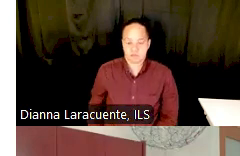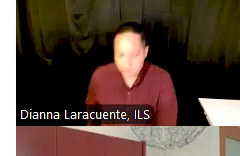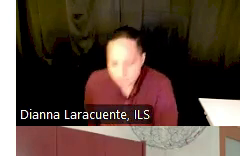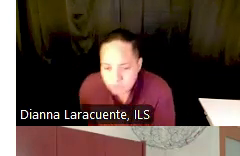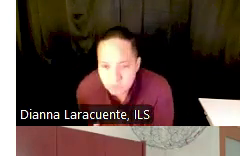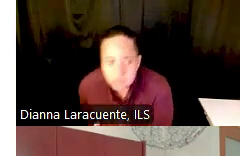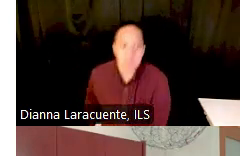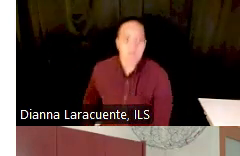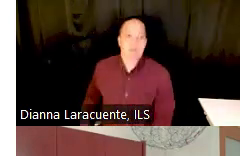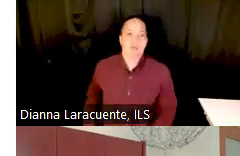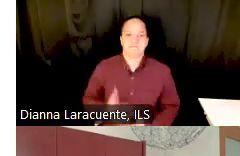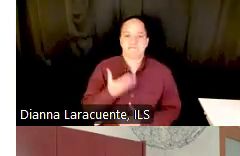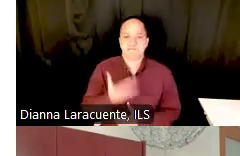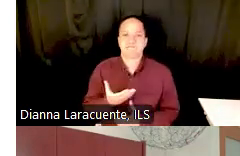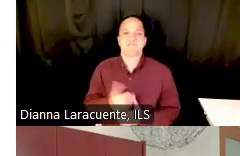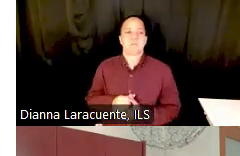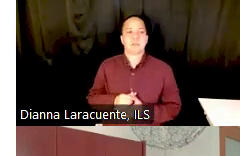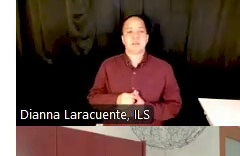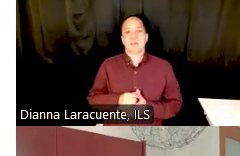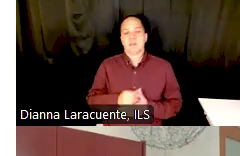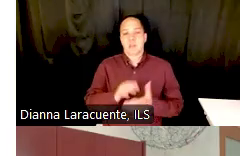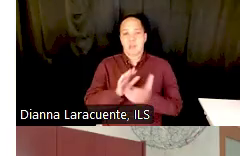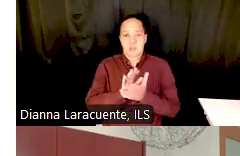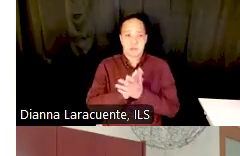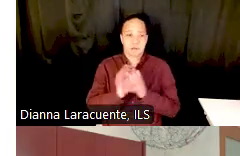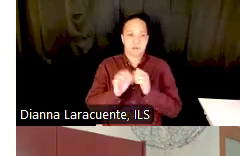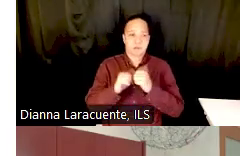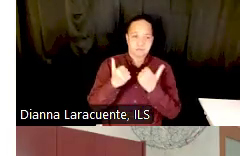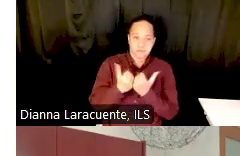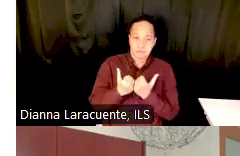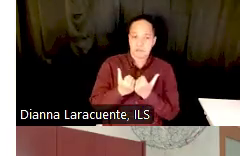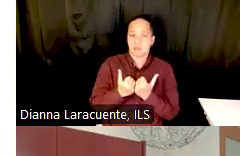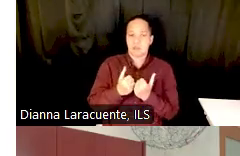Asociación Americana o la Academia Americana de Psiquiatría de Niños y Adolescentes.